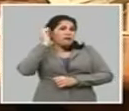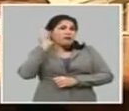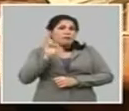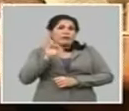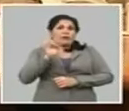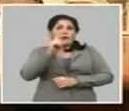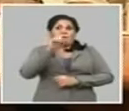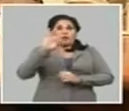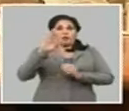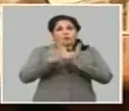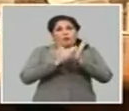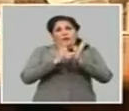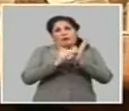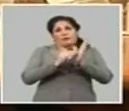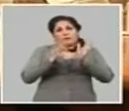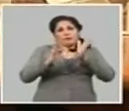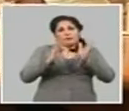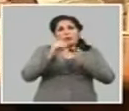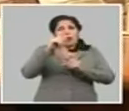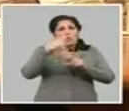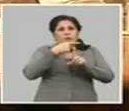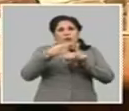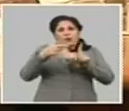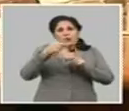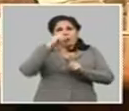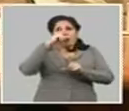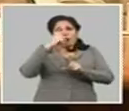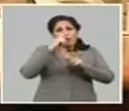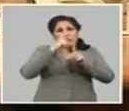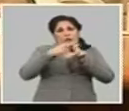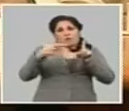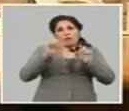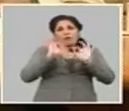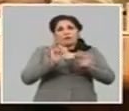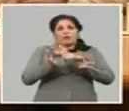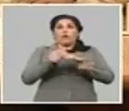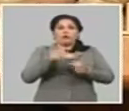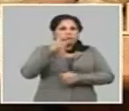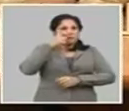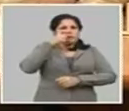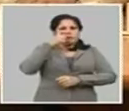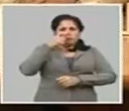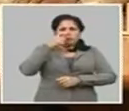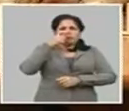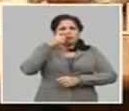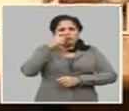18 meses que estaba evolucionando bien pero pero hablamos trabajó un un riesgo